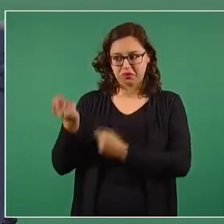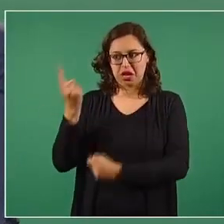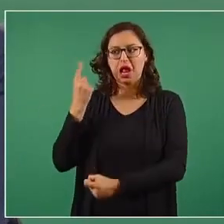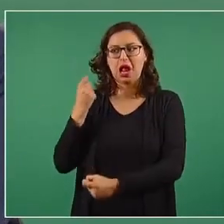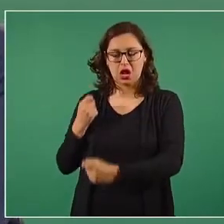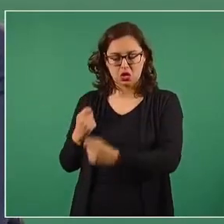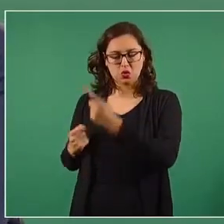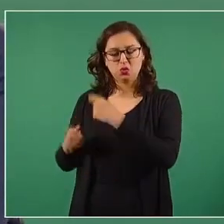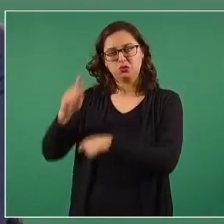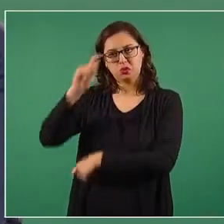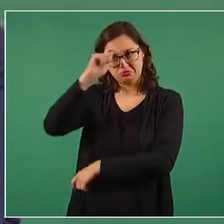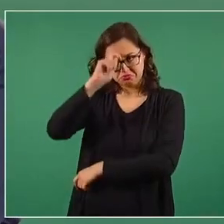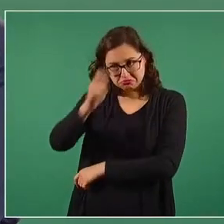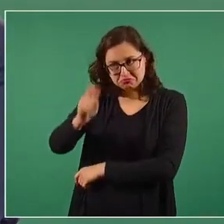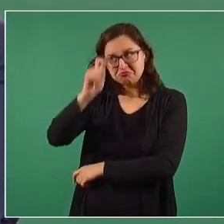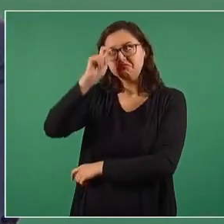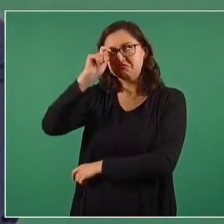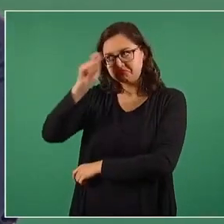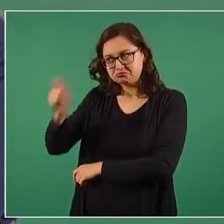excepciones,